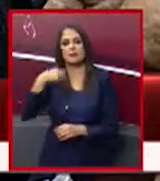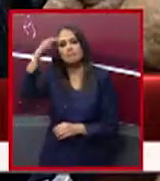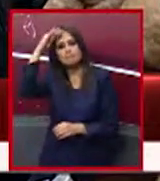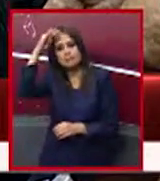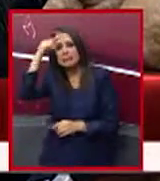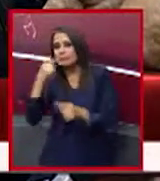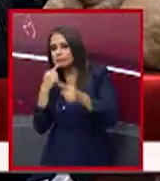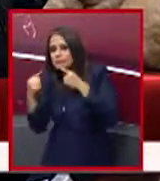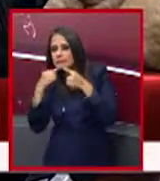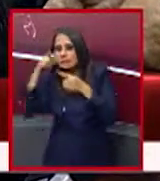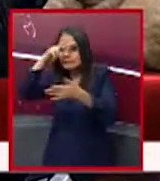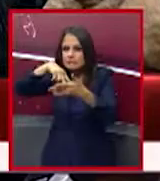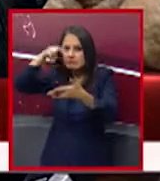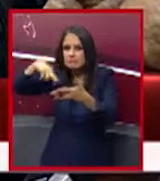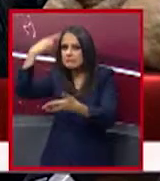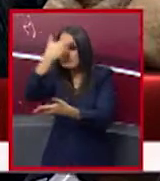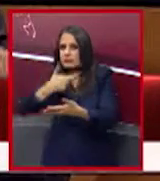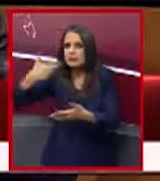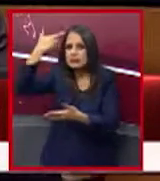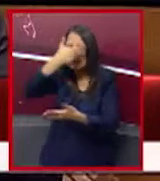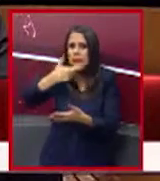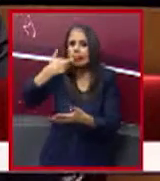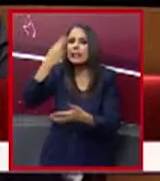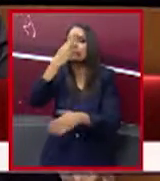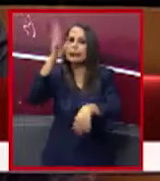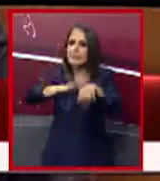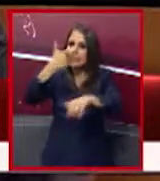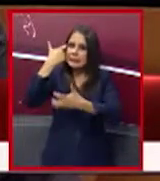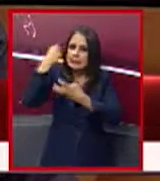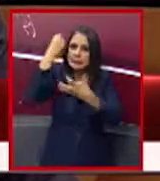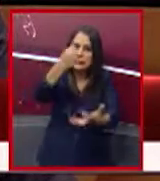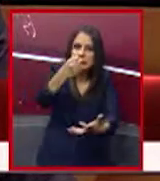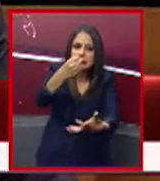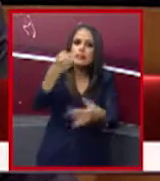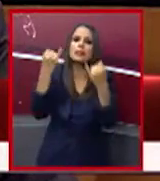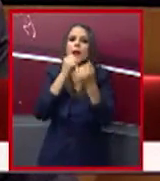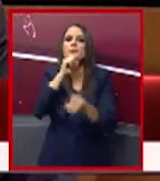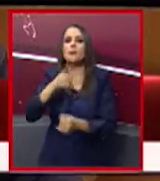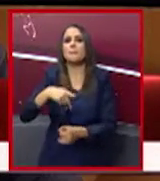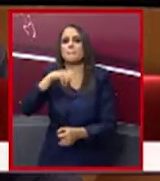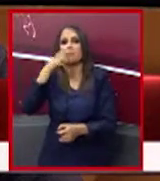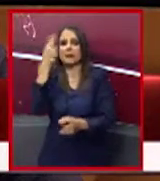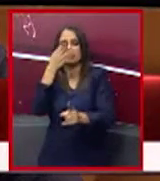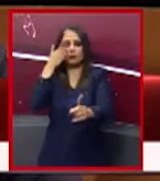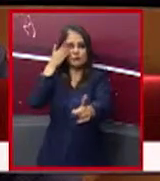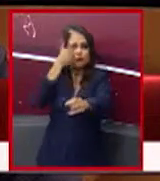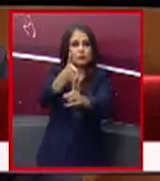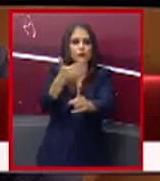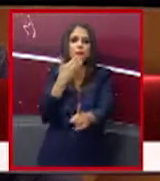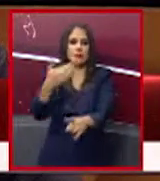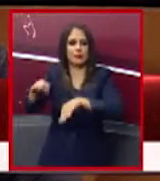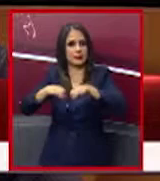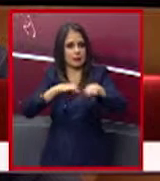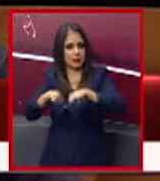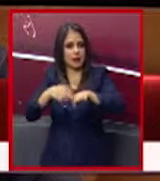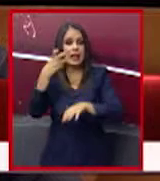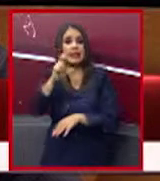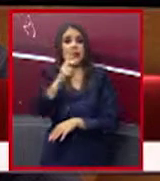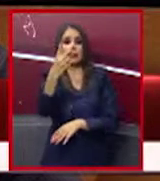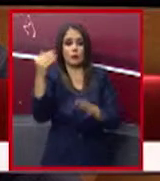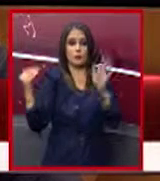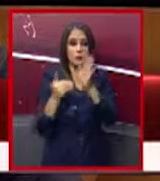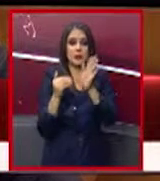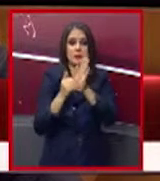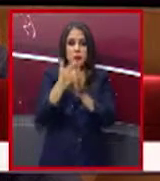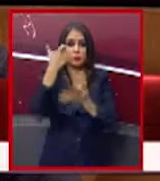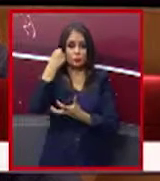consideración. Más recursos y mejor direccionados. De esos 32,000 millones de pesos de valor